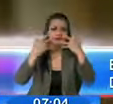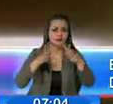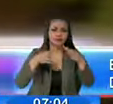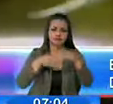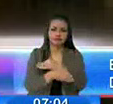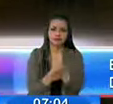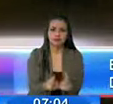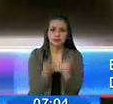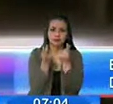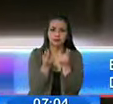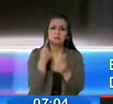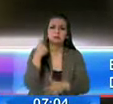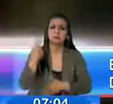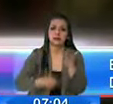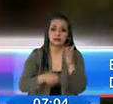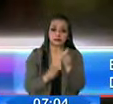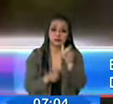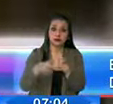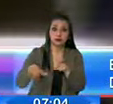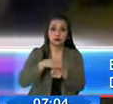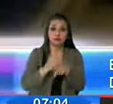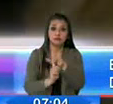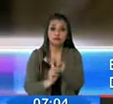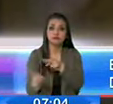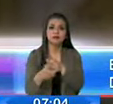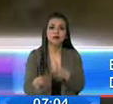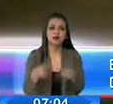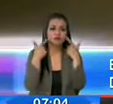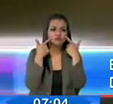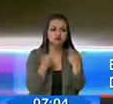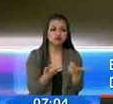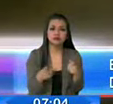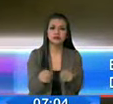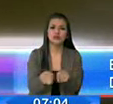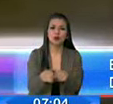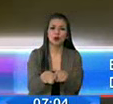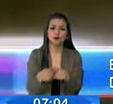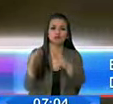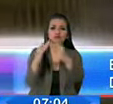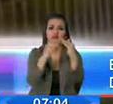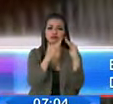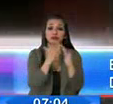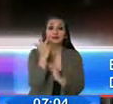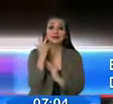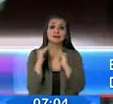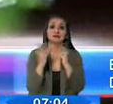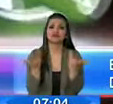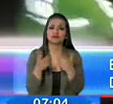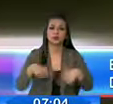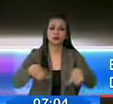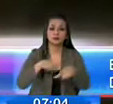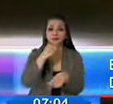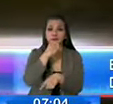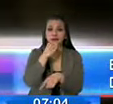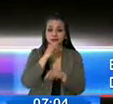puertas para evitar que los sospechosos escapen. De forma simultánea, allanaban tres inmuebles ubicados en Manta.